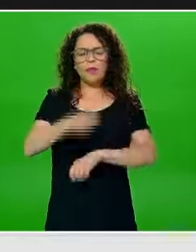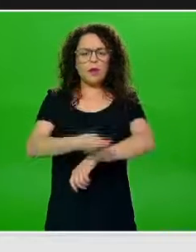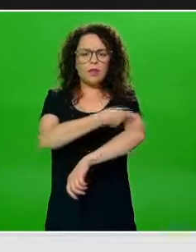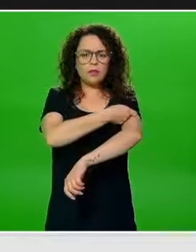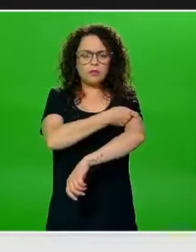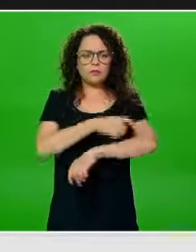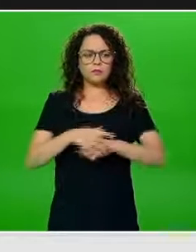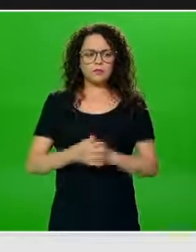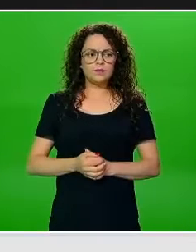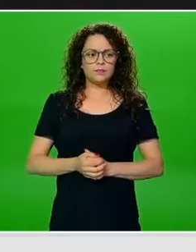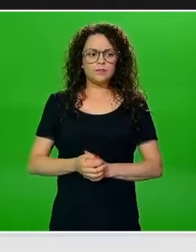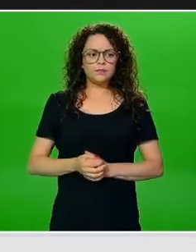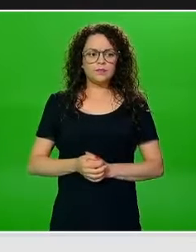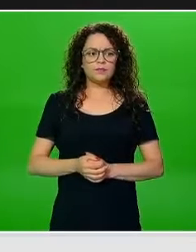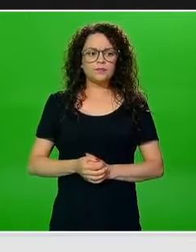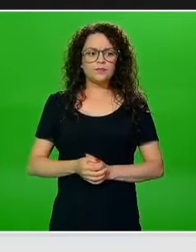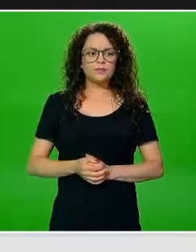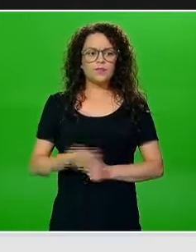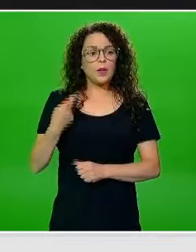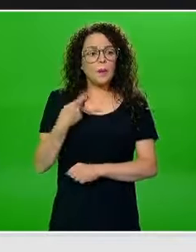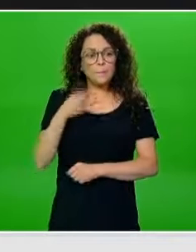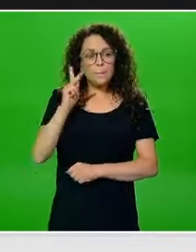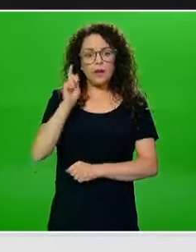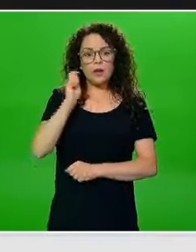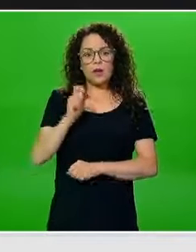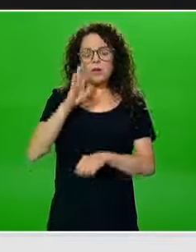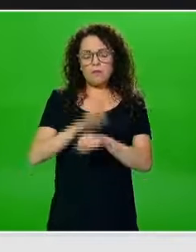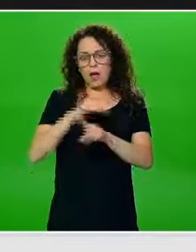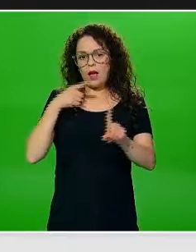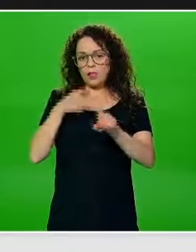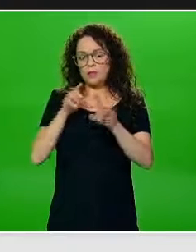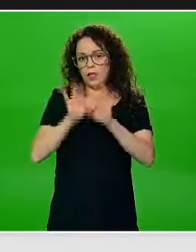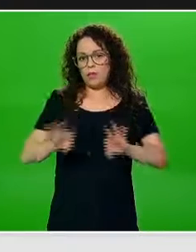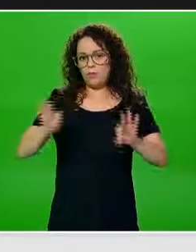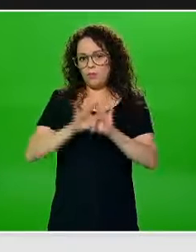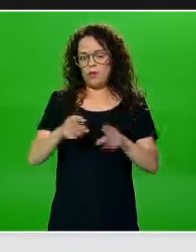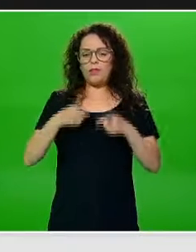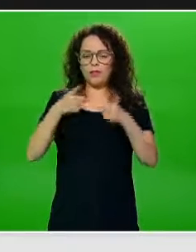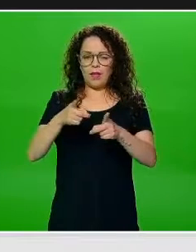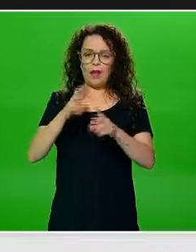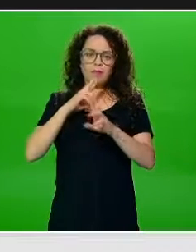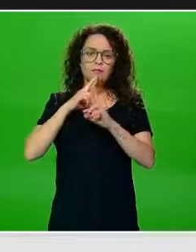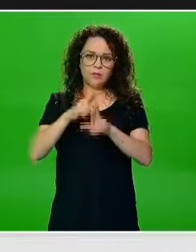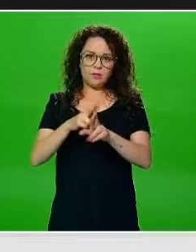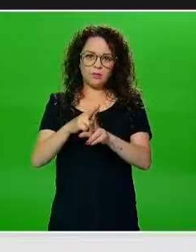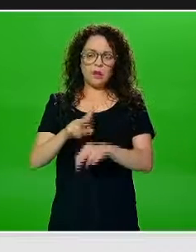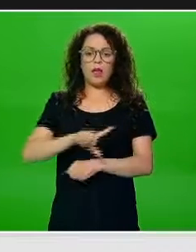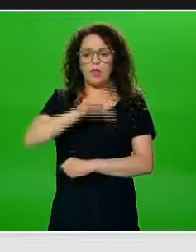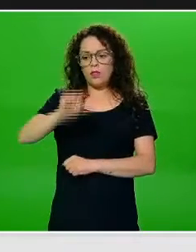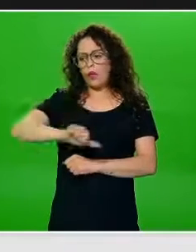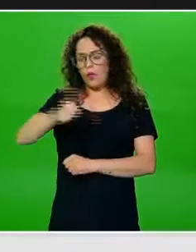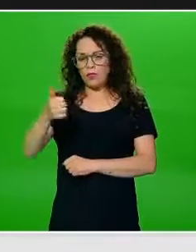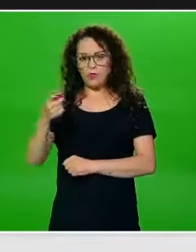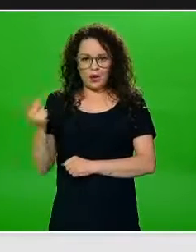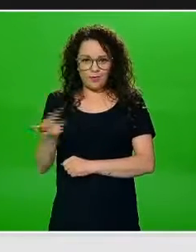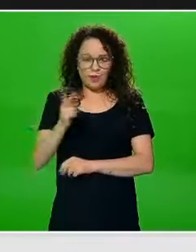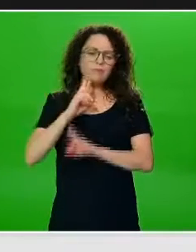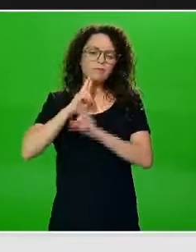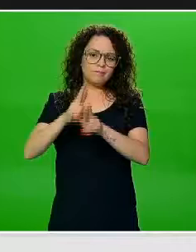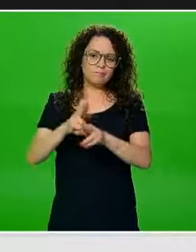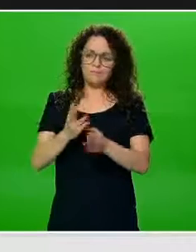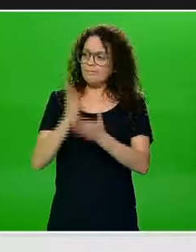nos preguntas de vacunación. Creo que vamos a darle prioridad a esa respuesta y continuaríamos con la siguiente pregunta. Adelante,